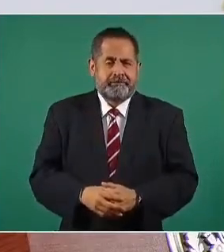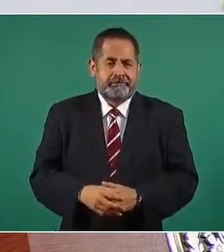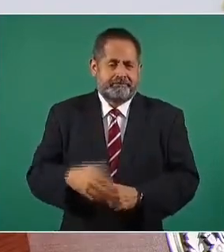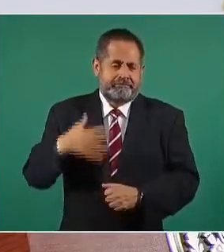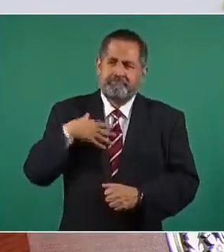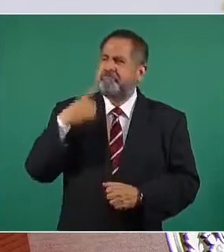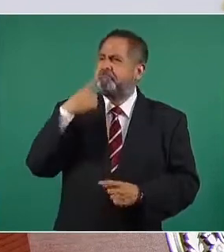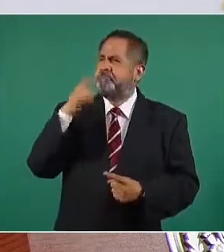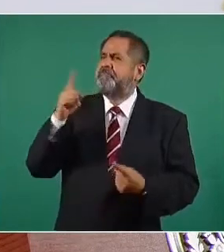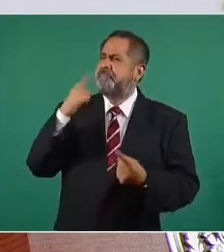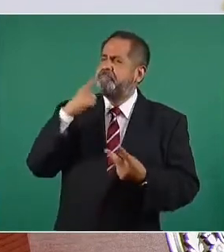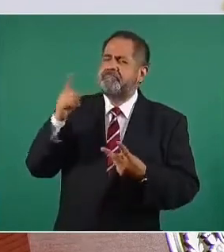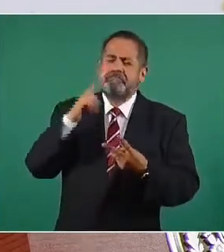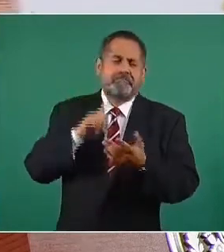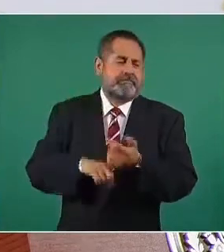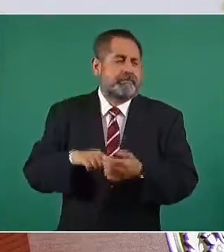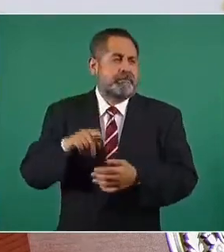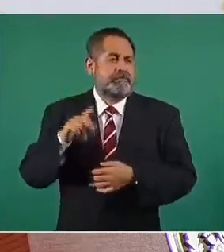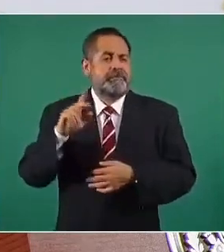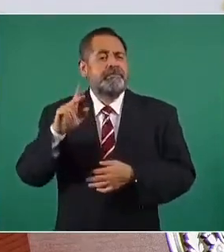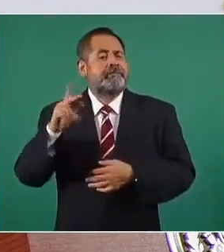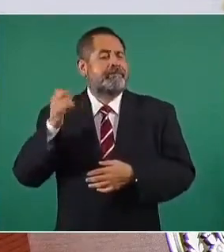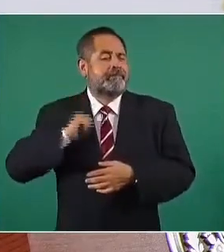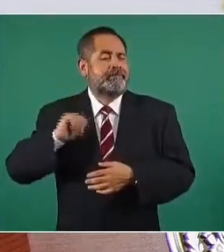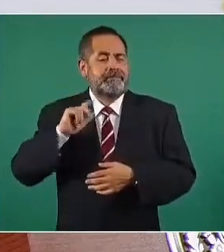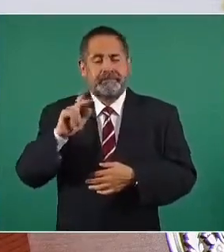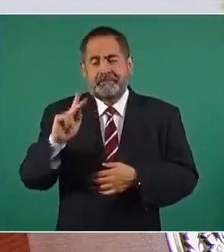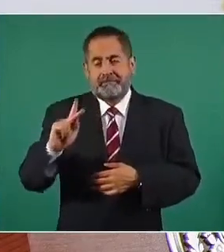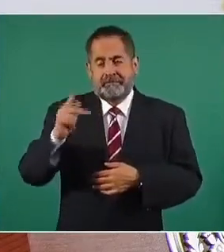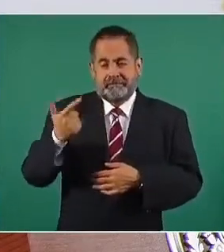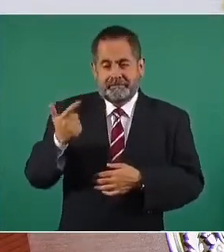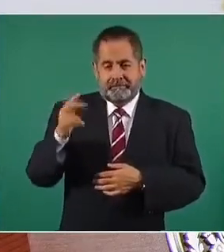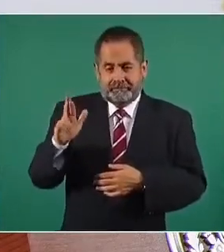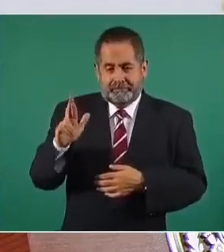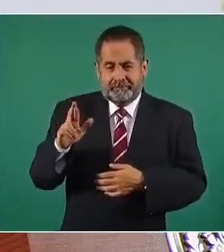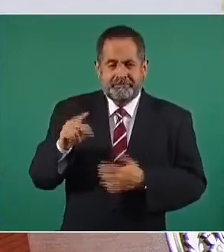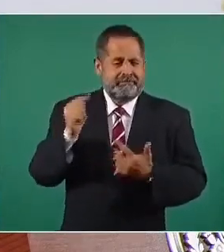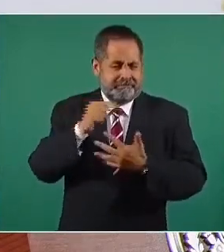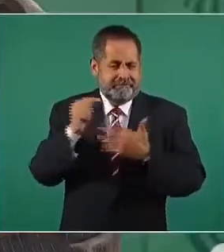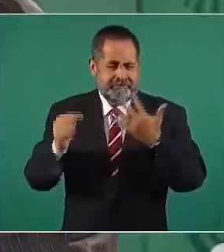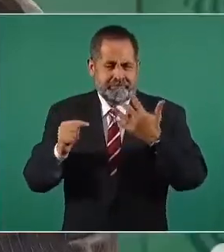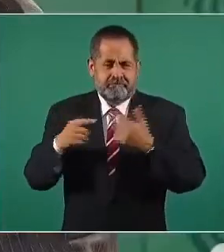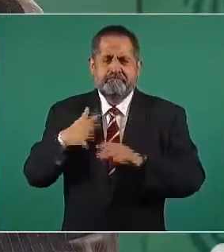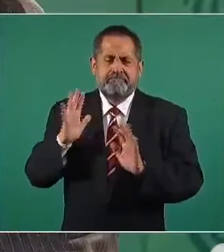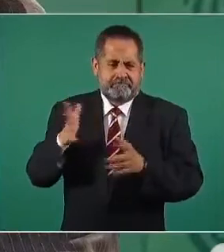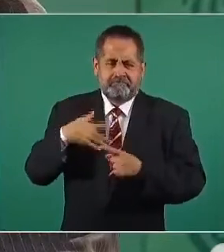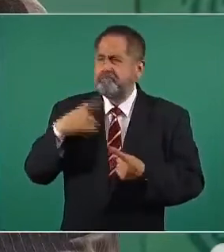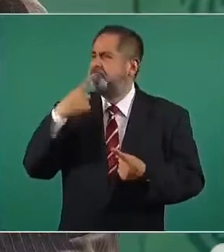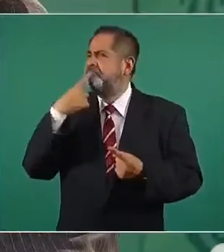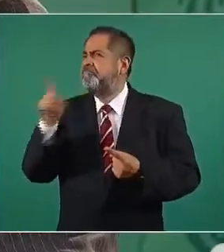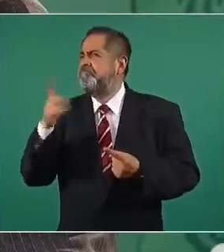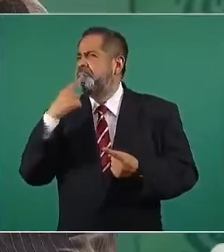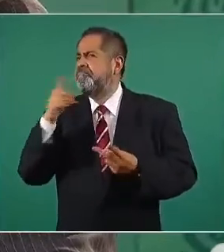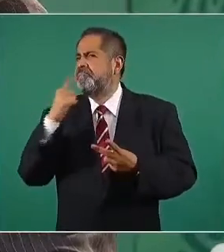Presenté denuncia en la Procuraduría sobre todos estos casos.